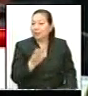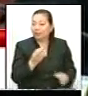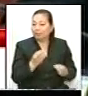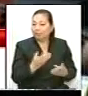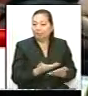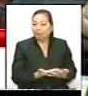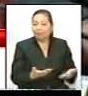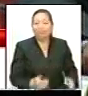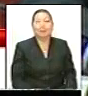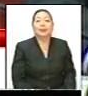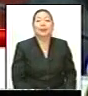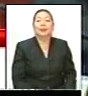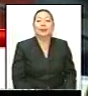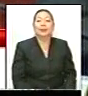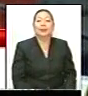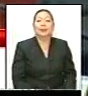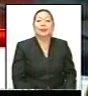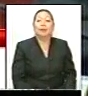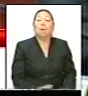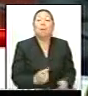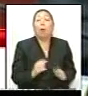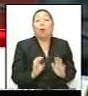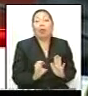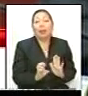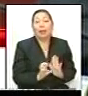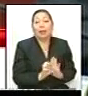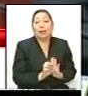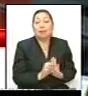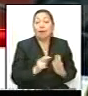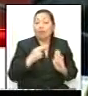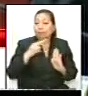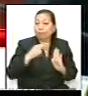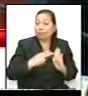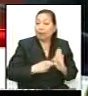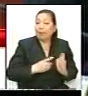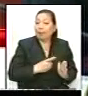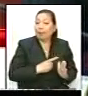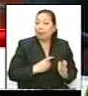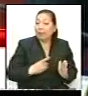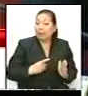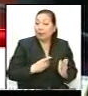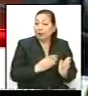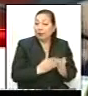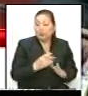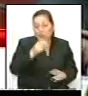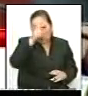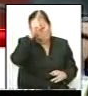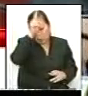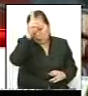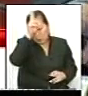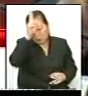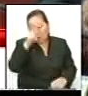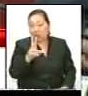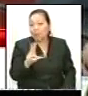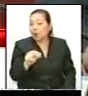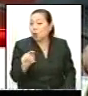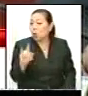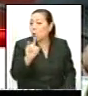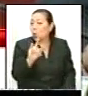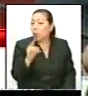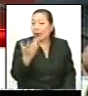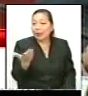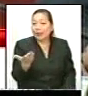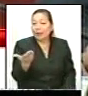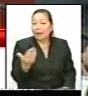oficio. En los casos que se revisan en la Dirección Desconcentrada de Cusco, no utilizó